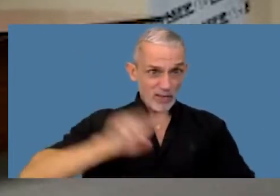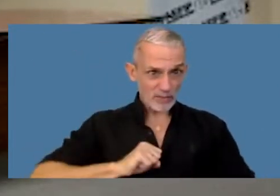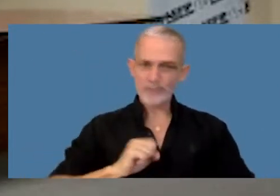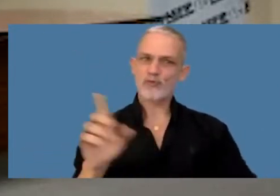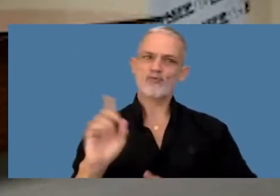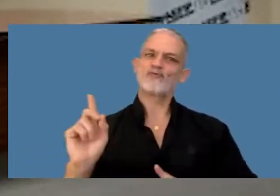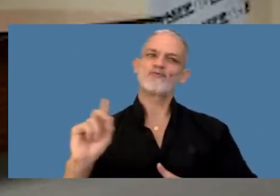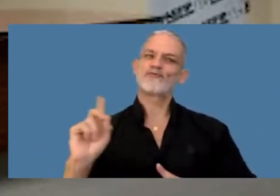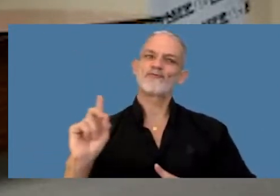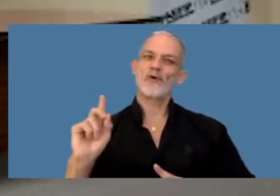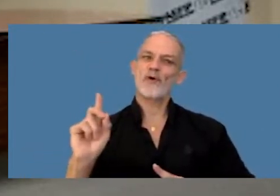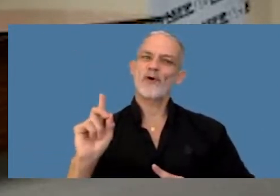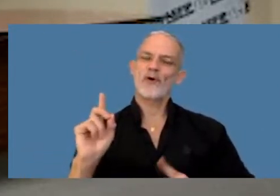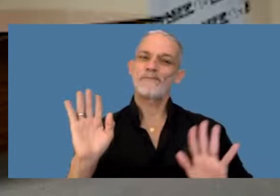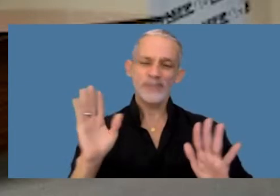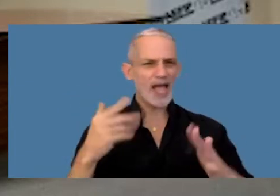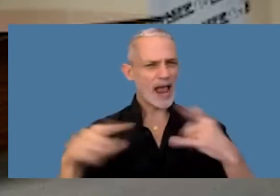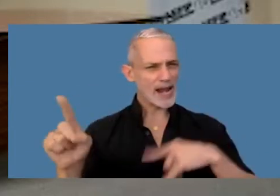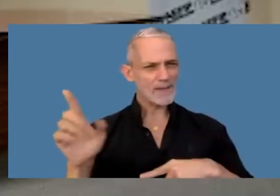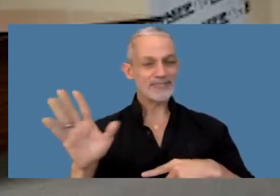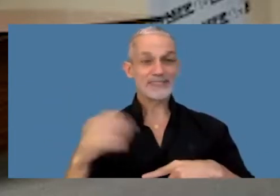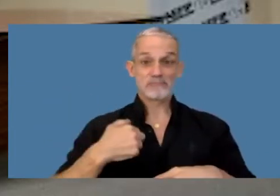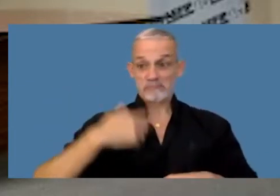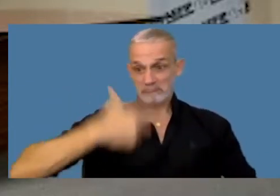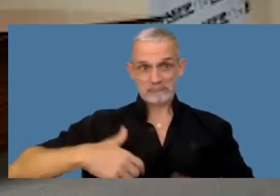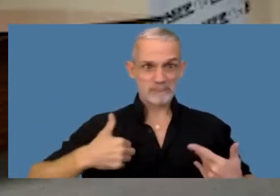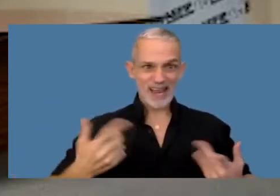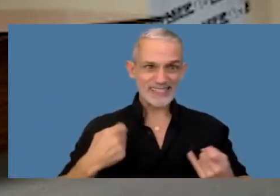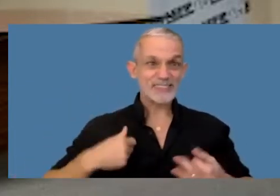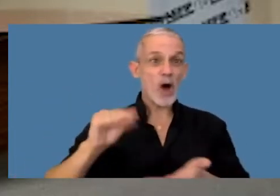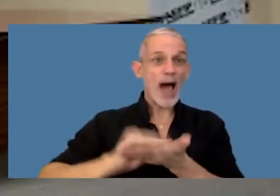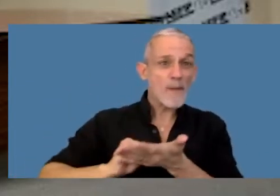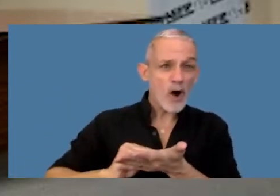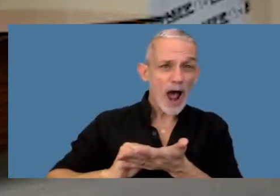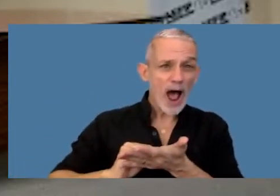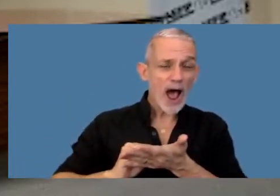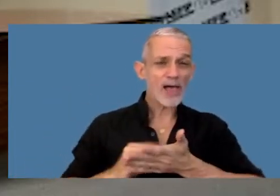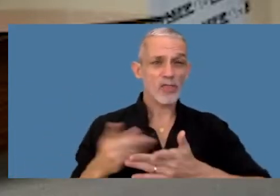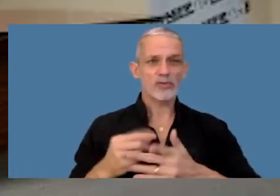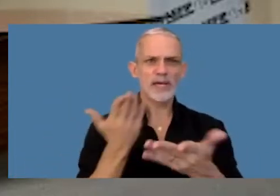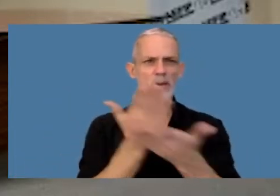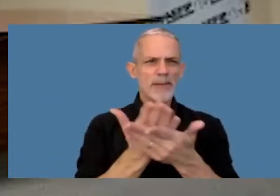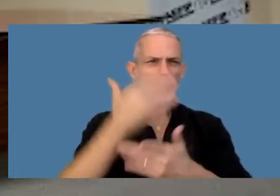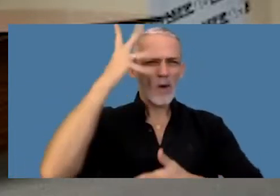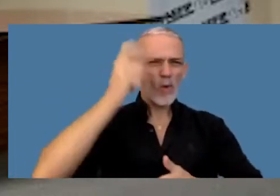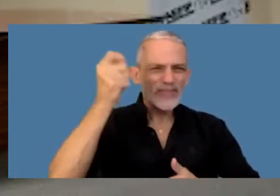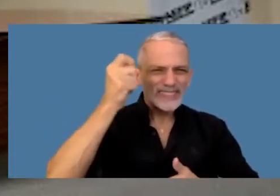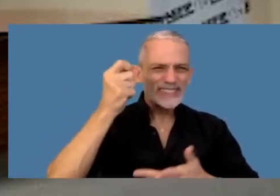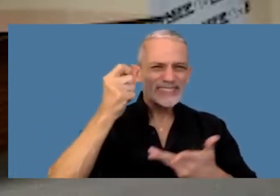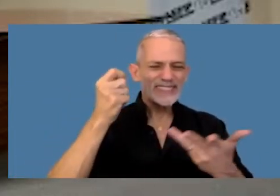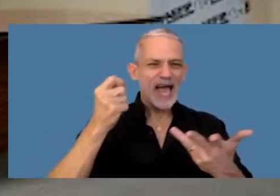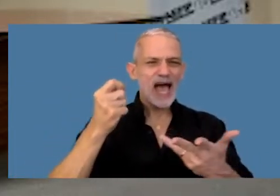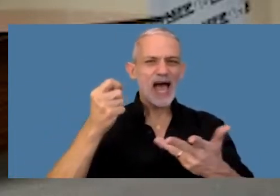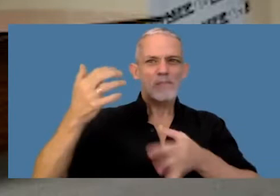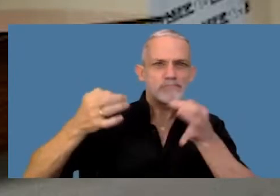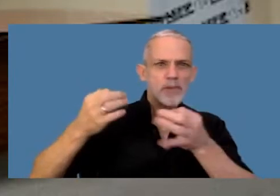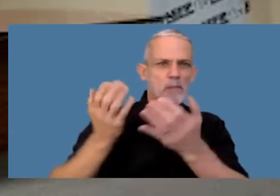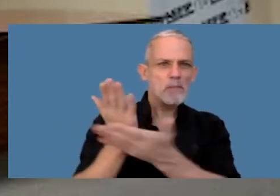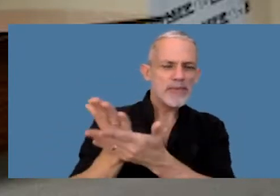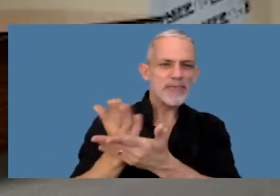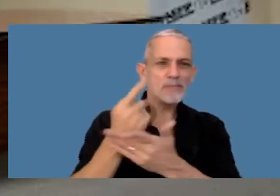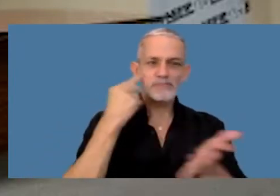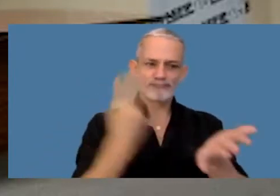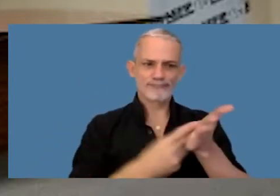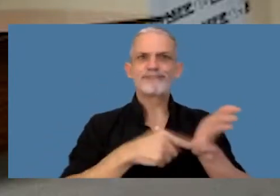contrario. Cuando uno necesita de un abogado y reclamar a la justicia el reconocimiento